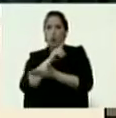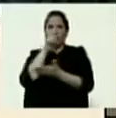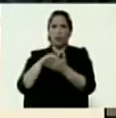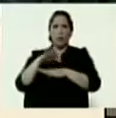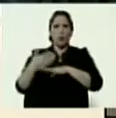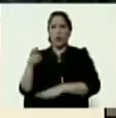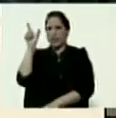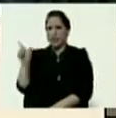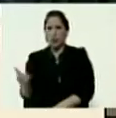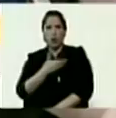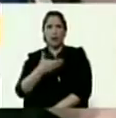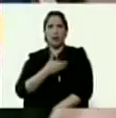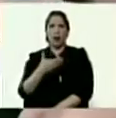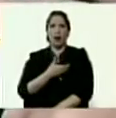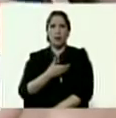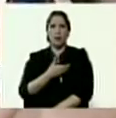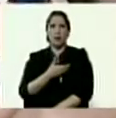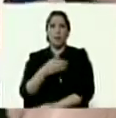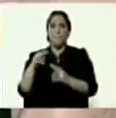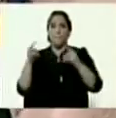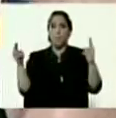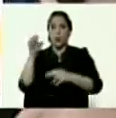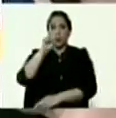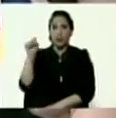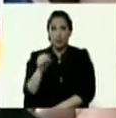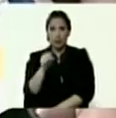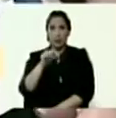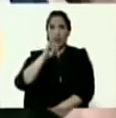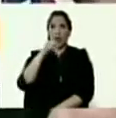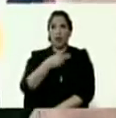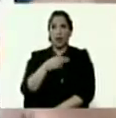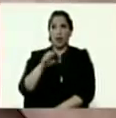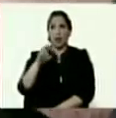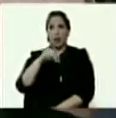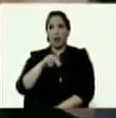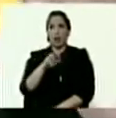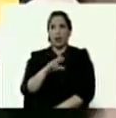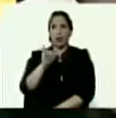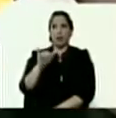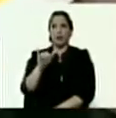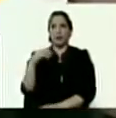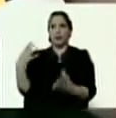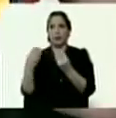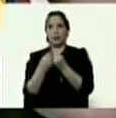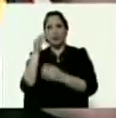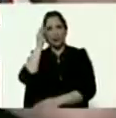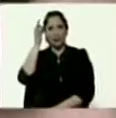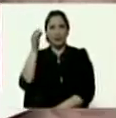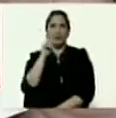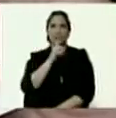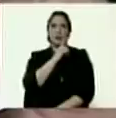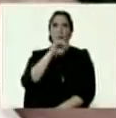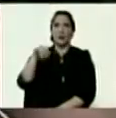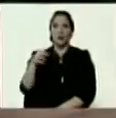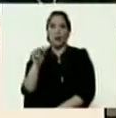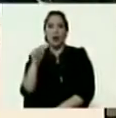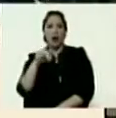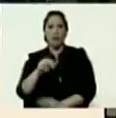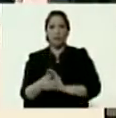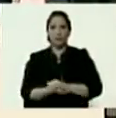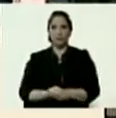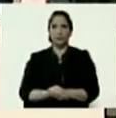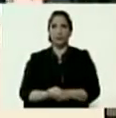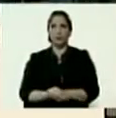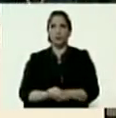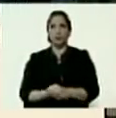señor alcalde de Puerto de Santander, Henry Manuel Valero Peinado, junto con un concejal llamado Juan Felipe Corzo,